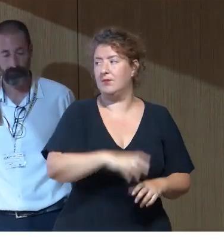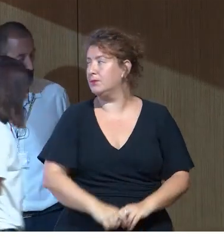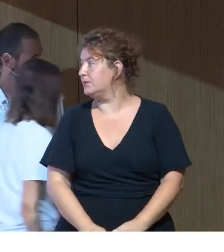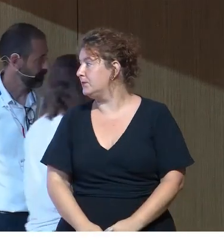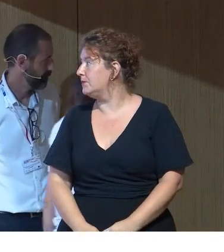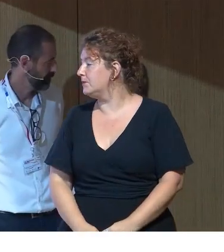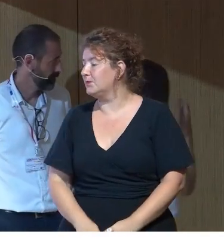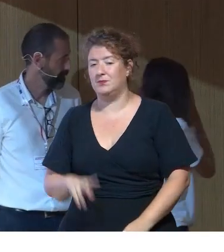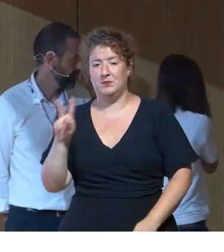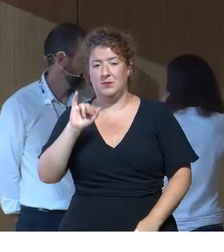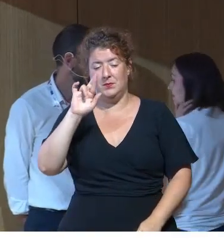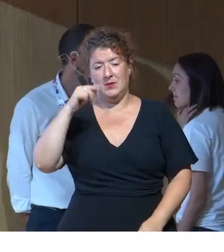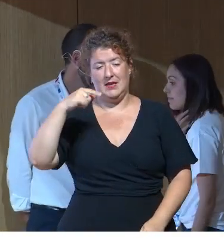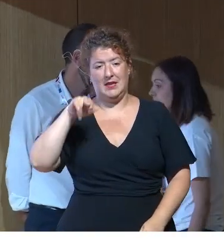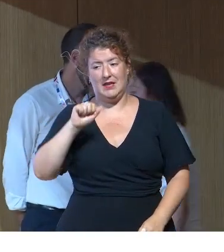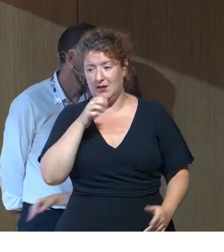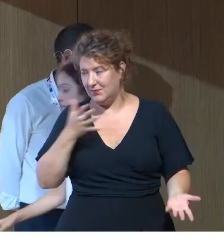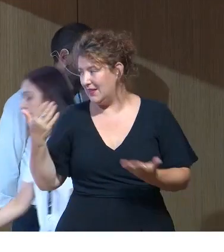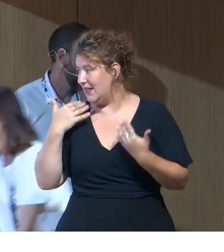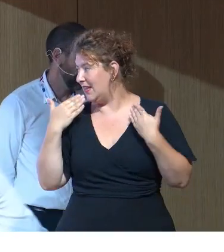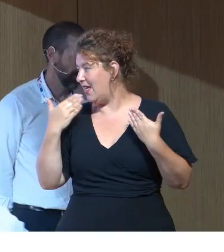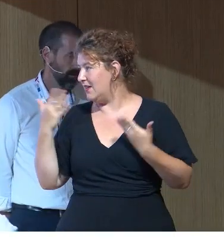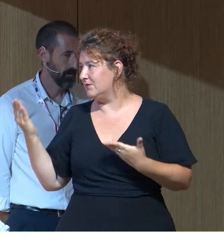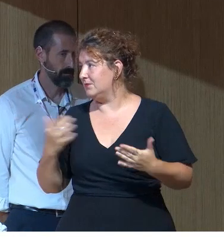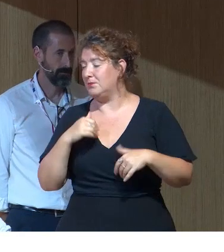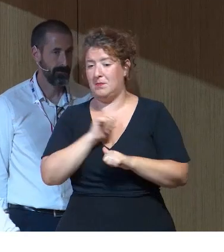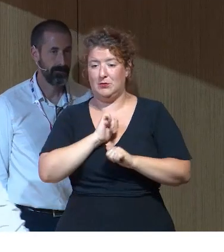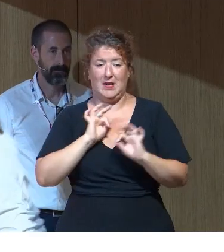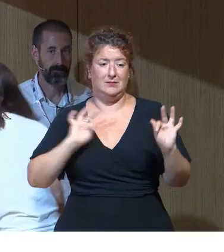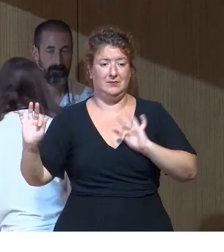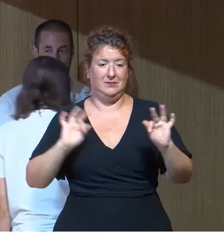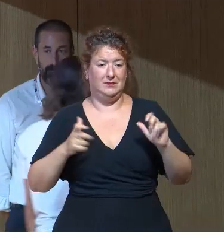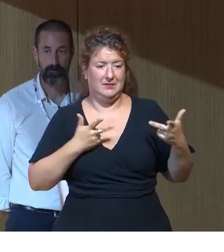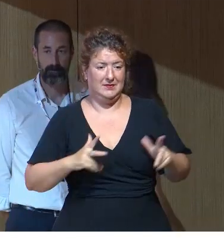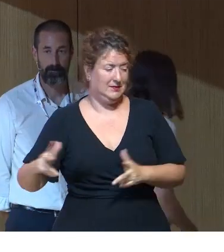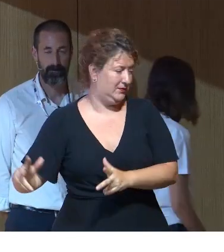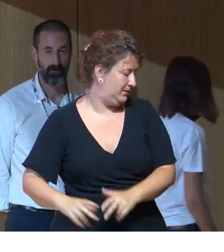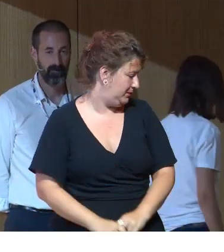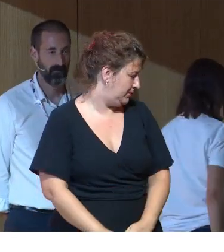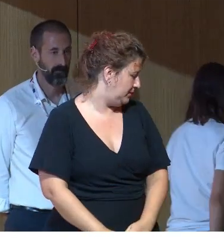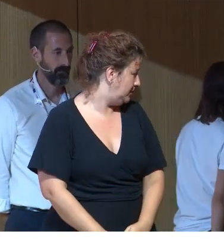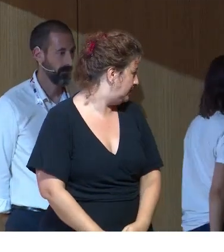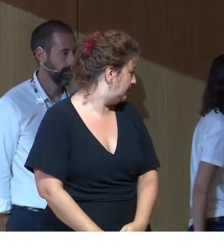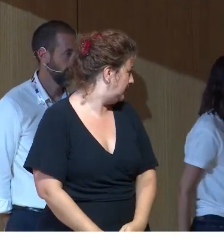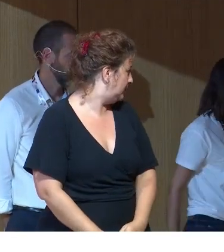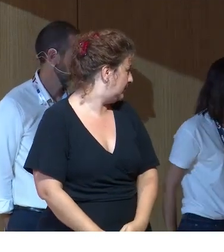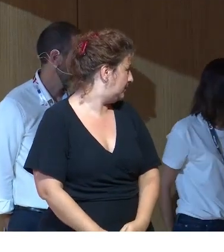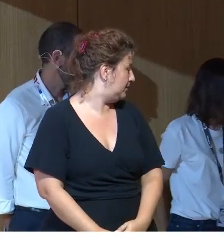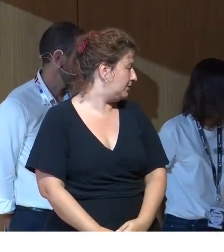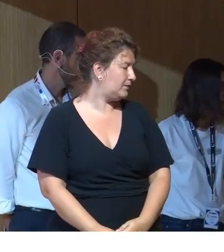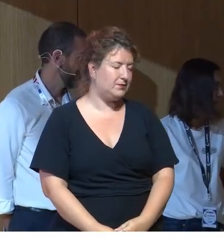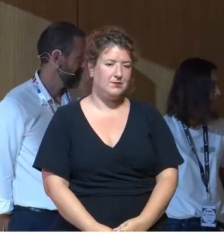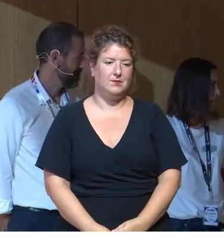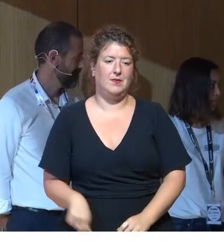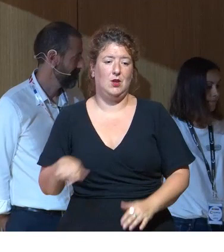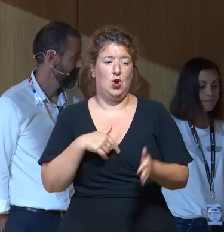europea Muchísimas gracias por acompañarnos vamos a esperar a que vengan el resto de los componentes de